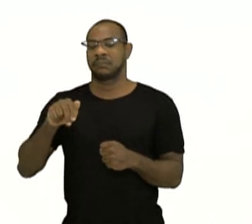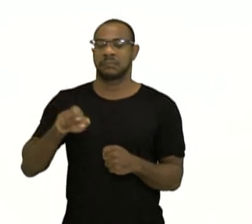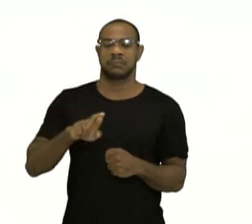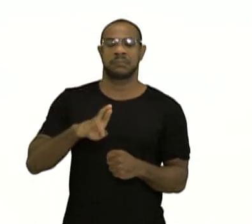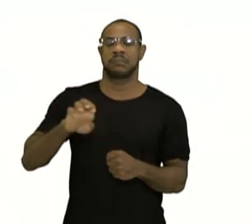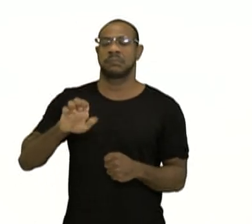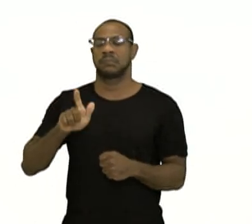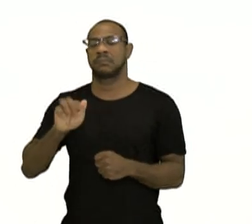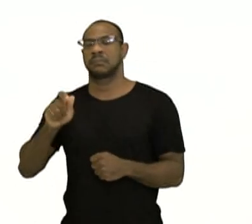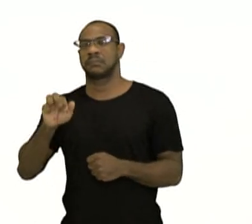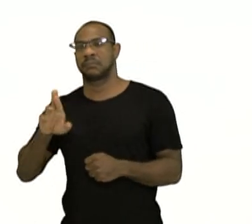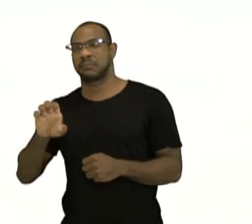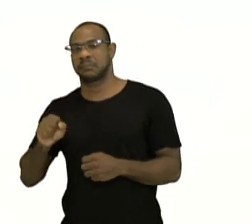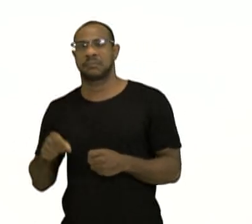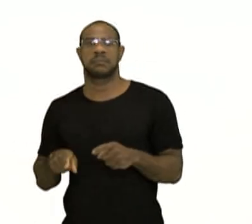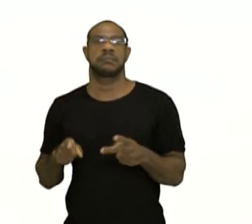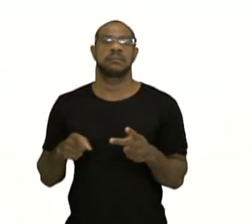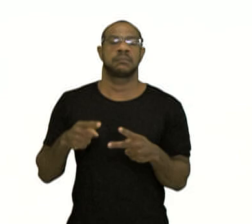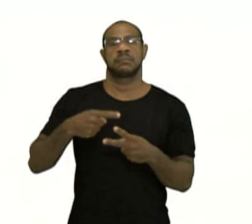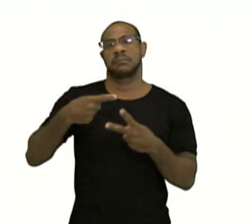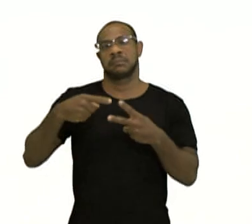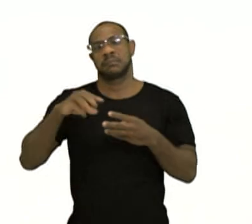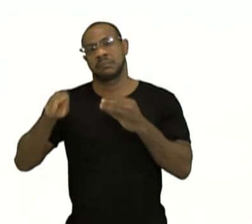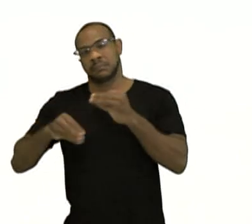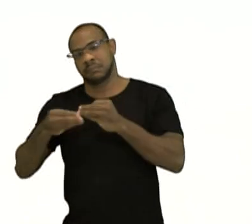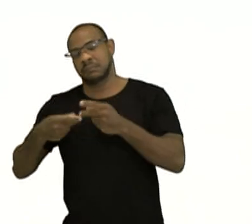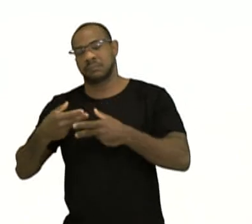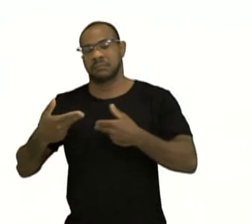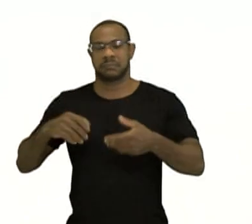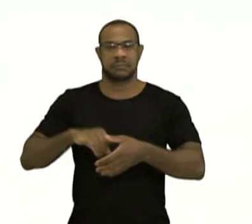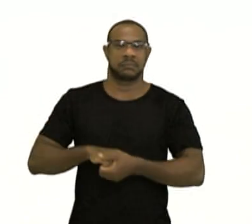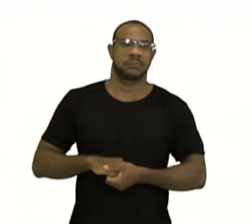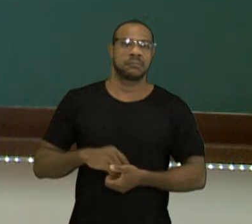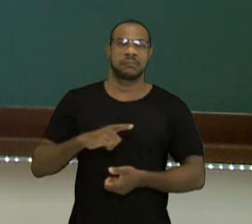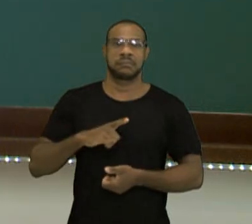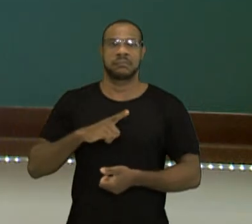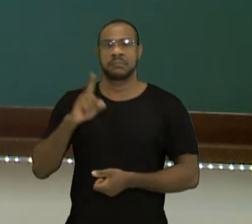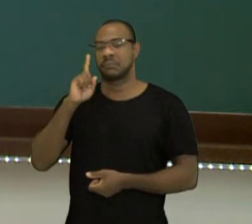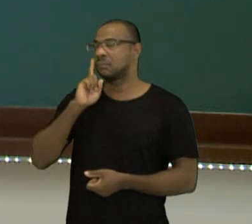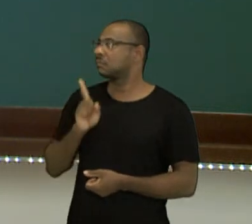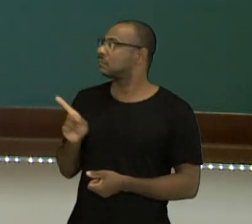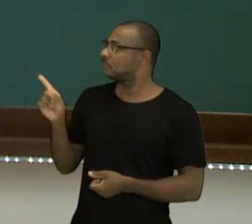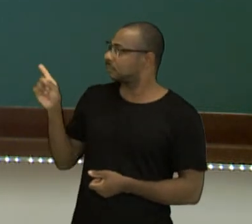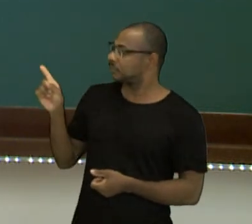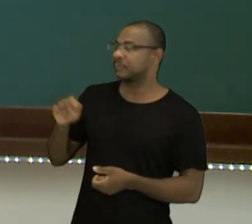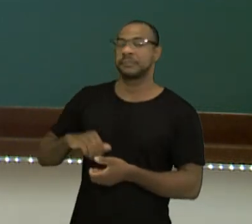formación de los condicionales irregulares, hacer, tener